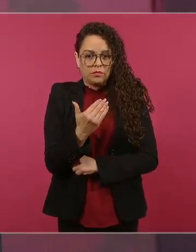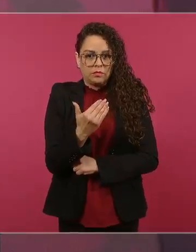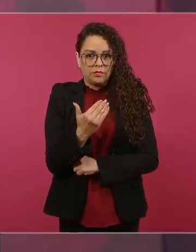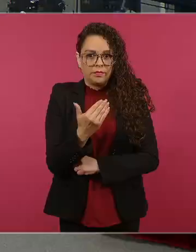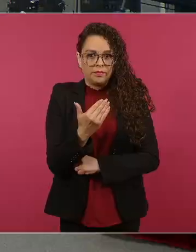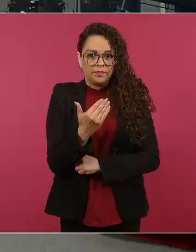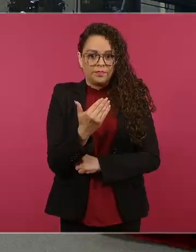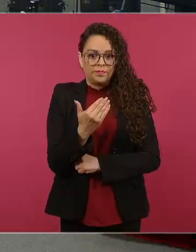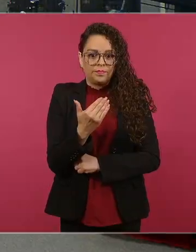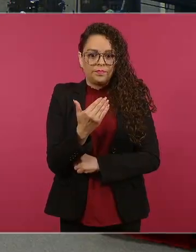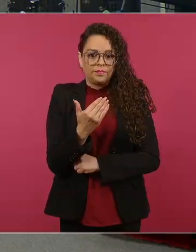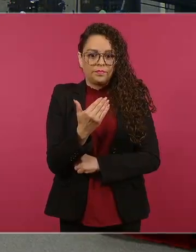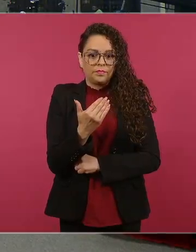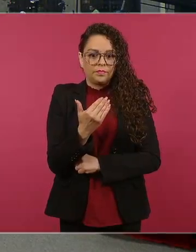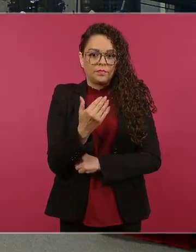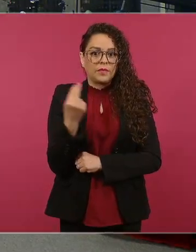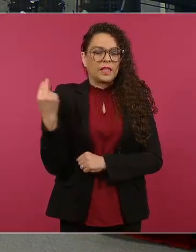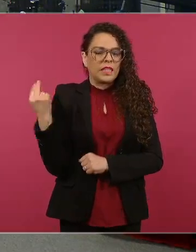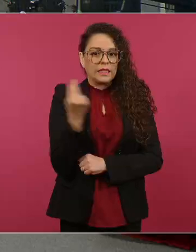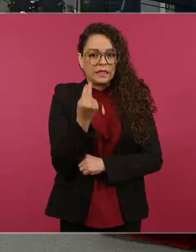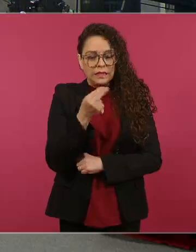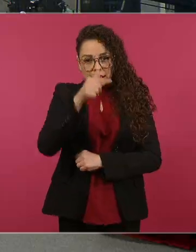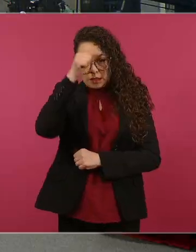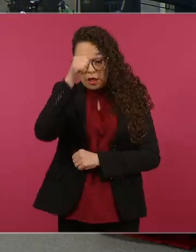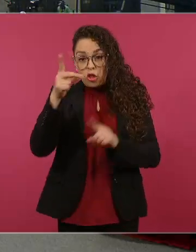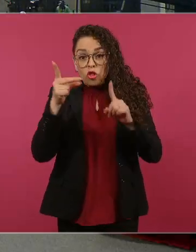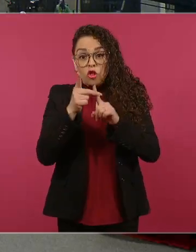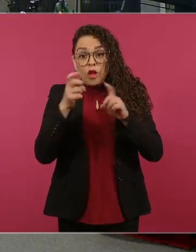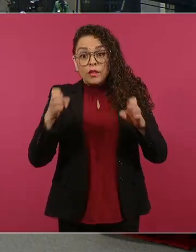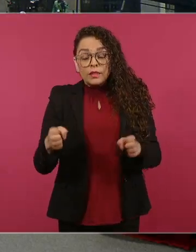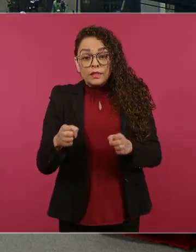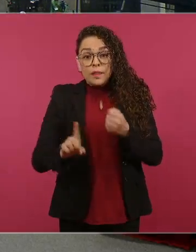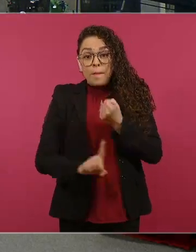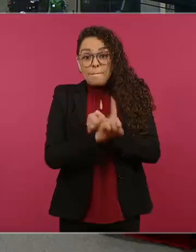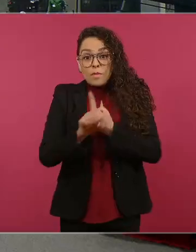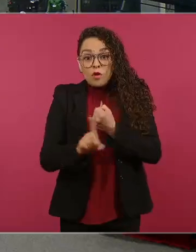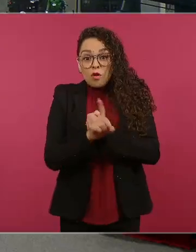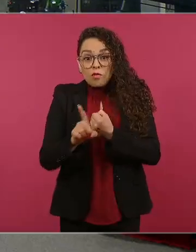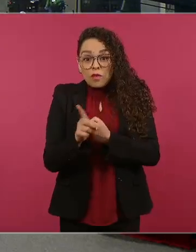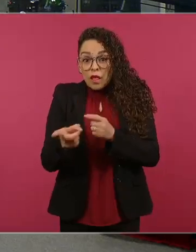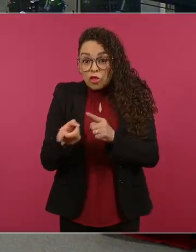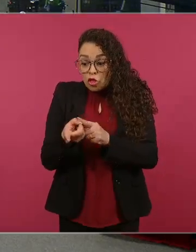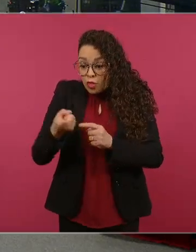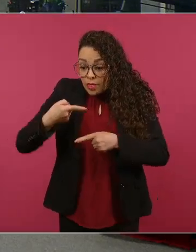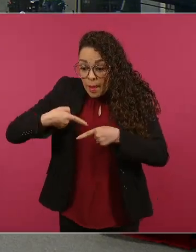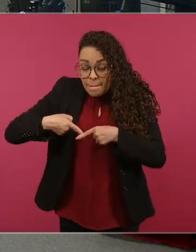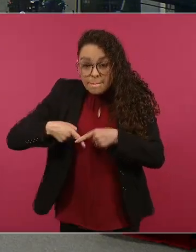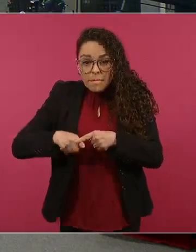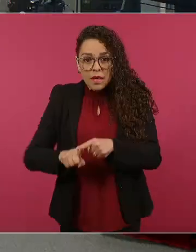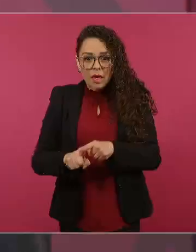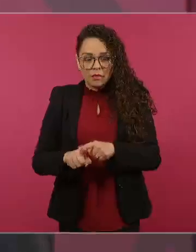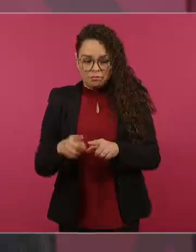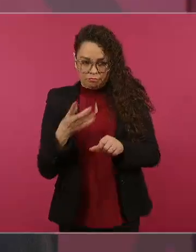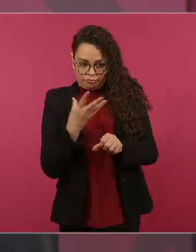Buscar soluciones de fondo al problema, al fenómeno migratorio, sí,